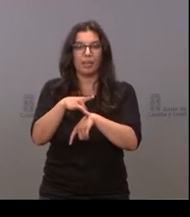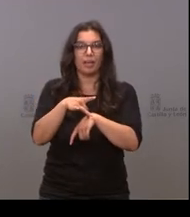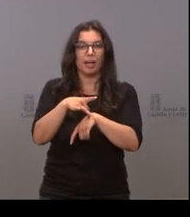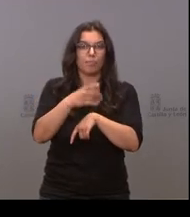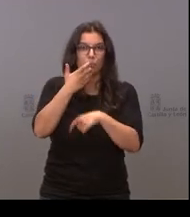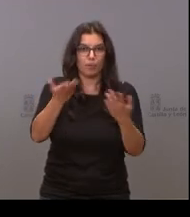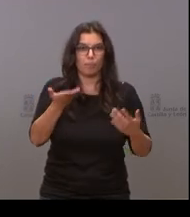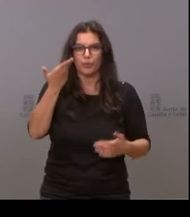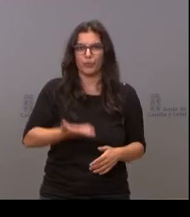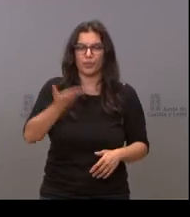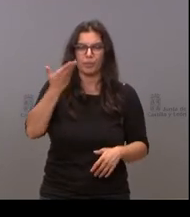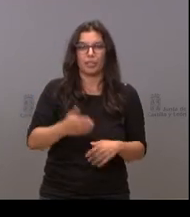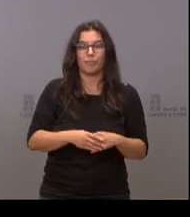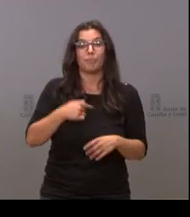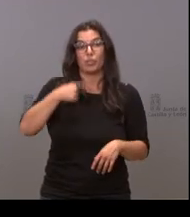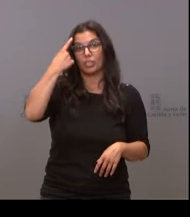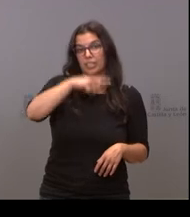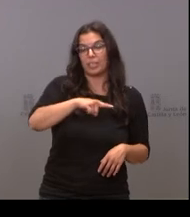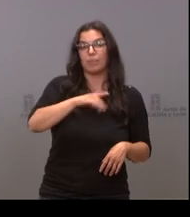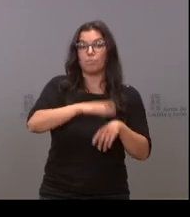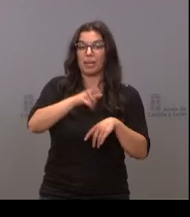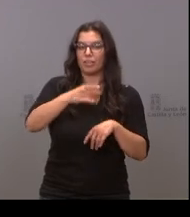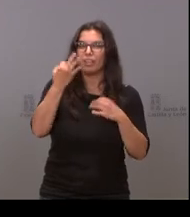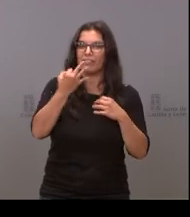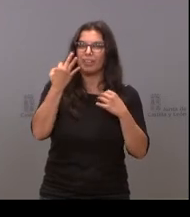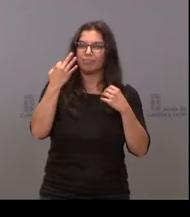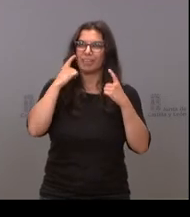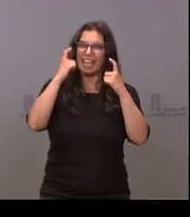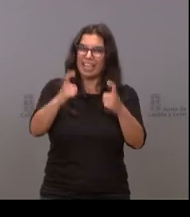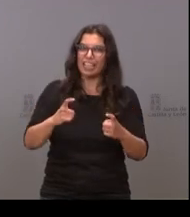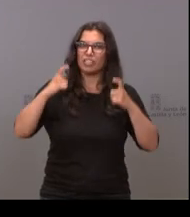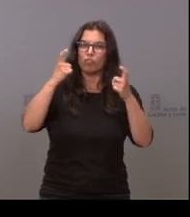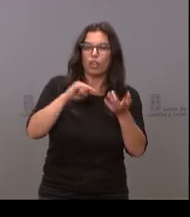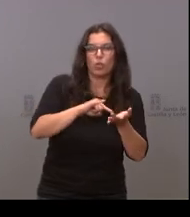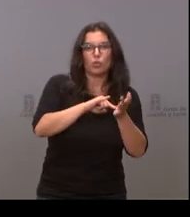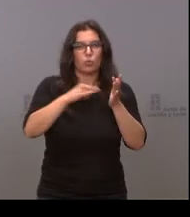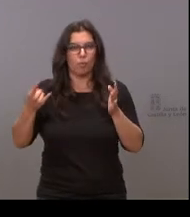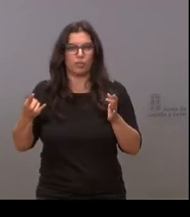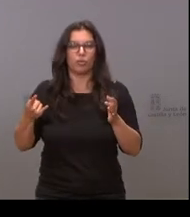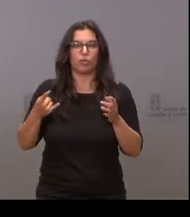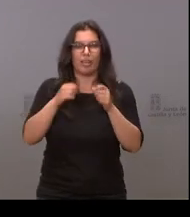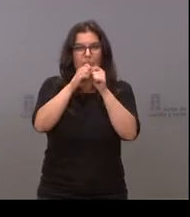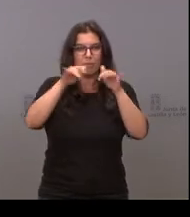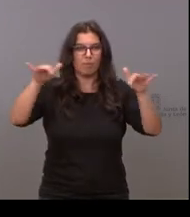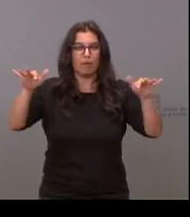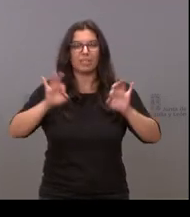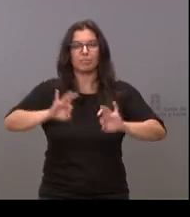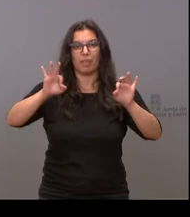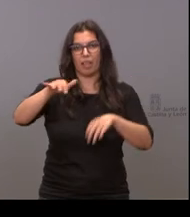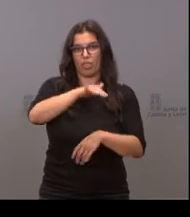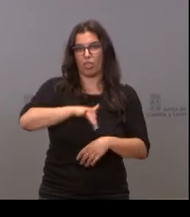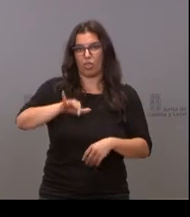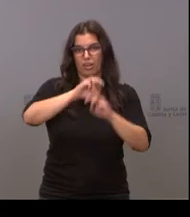fundamental ya sé que para eso tenemos que hacer un esfuerzo en las nuevas tecnologías especialmente en esta zona